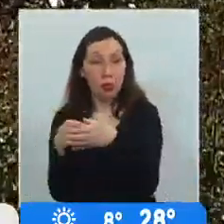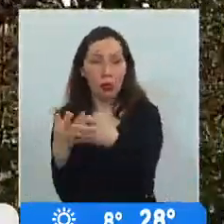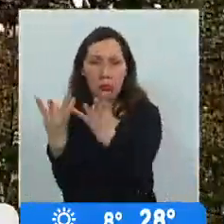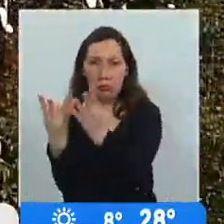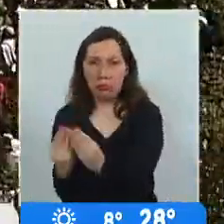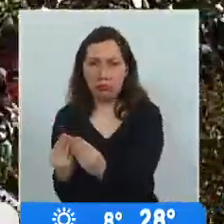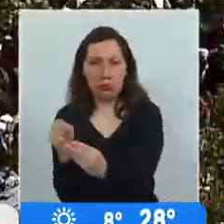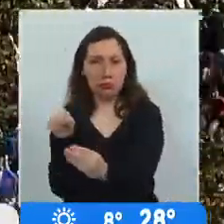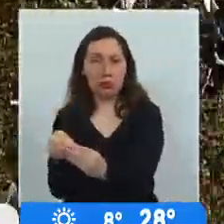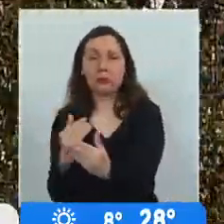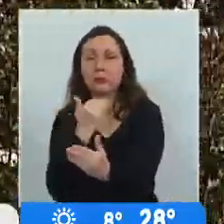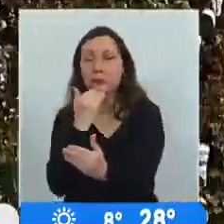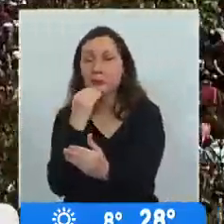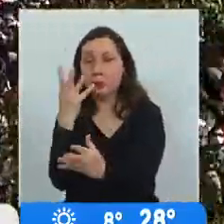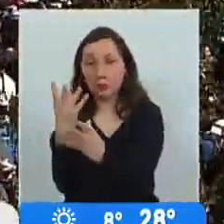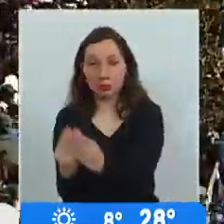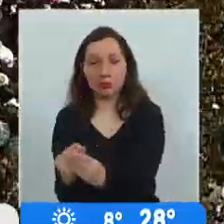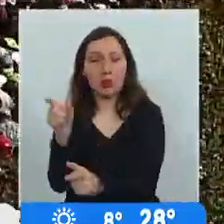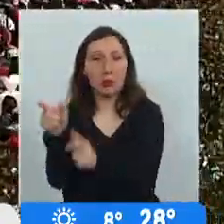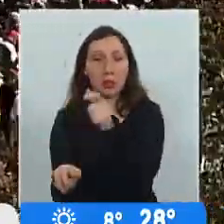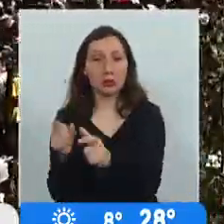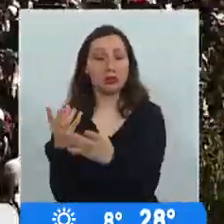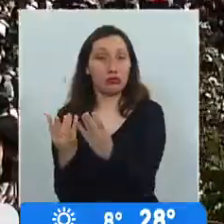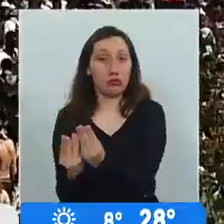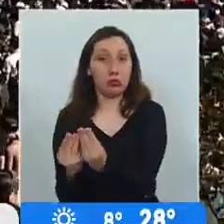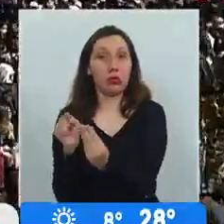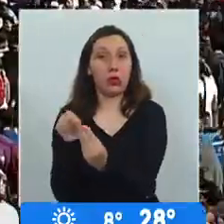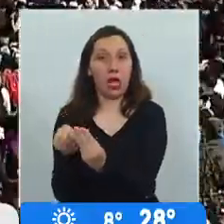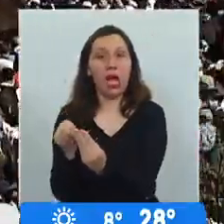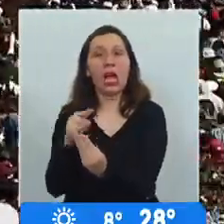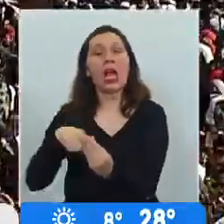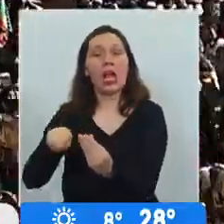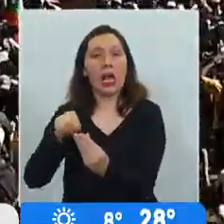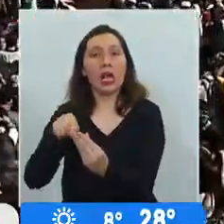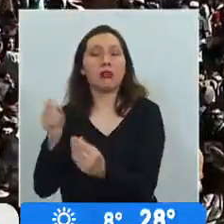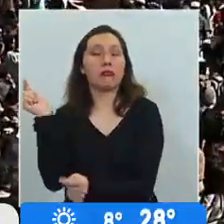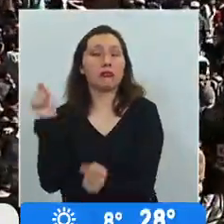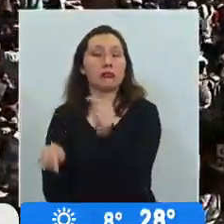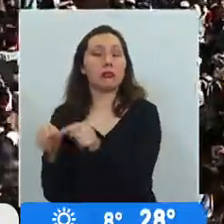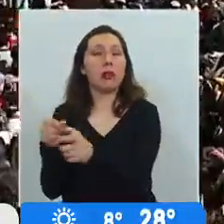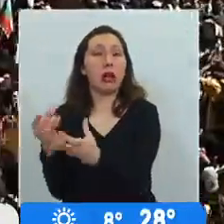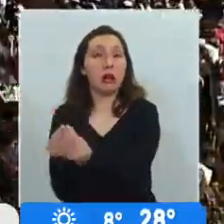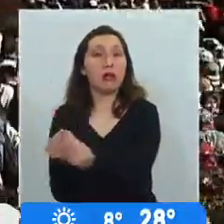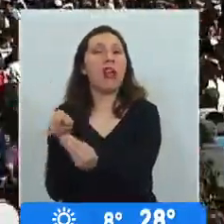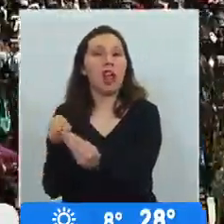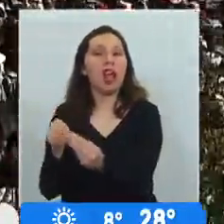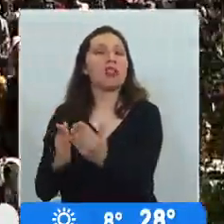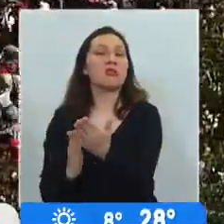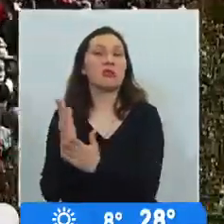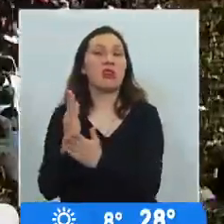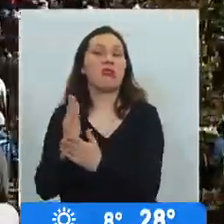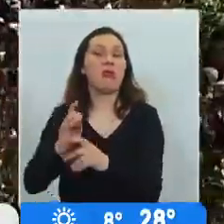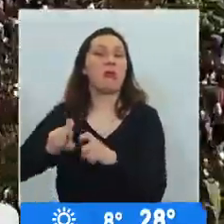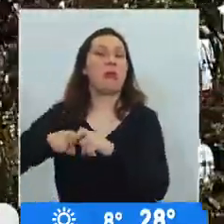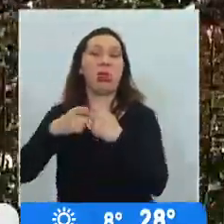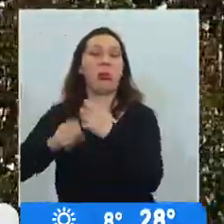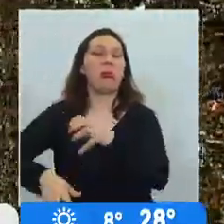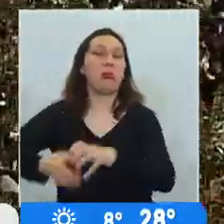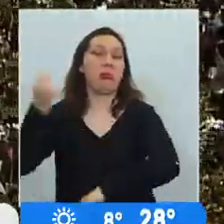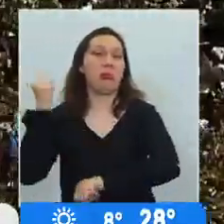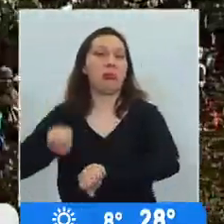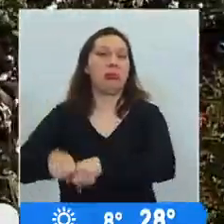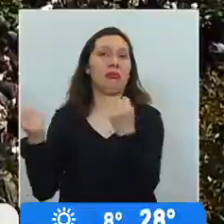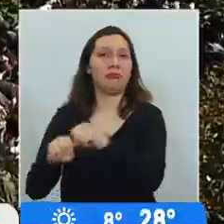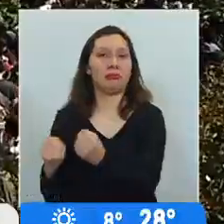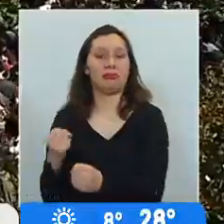destacarlo, muy minoritario, muy pequeño, de personas que han llegado hasta este lugar han comenzado a realizar algunos desmanes,